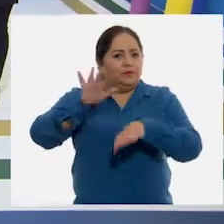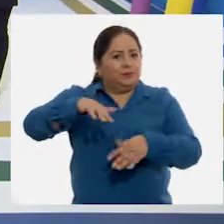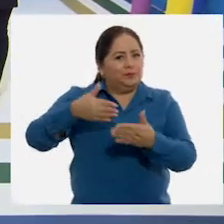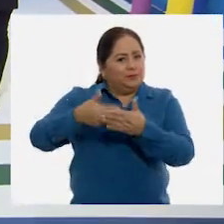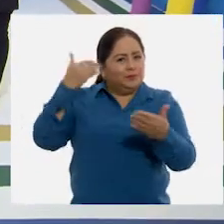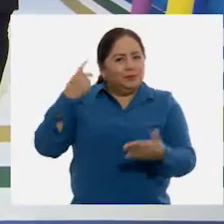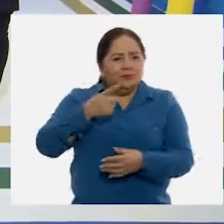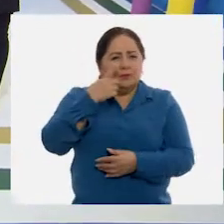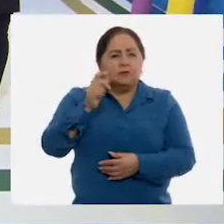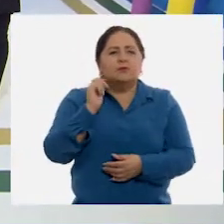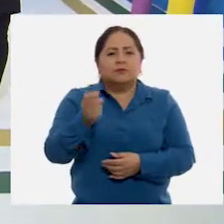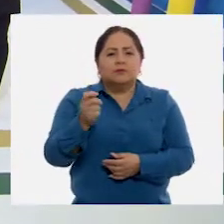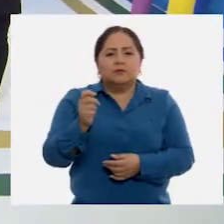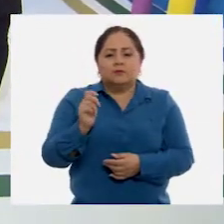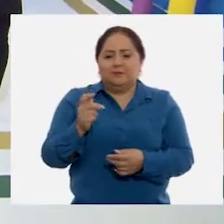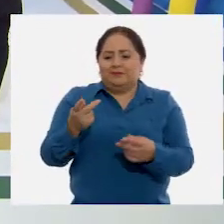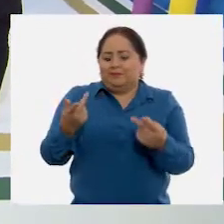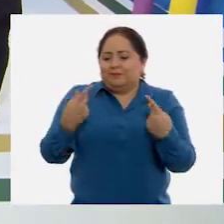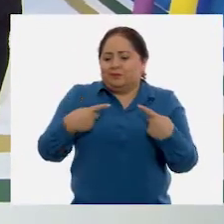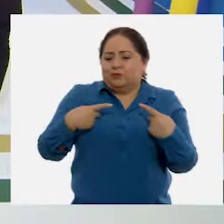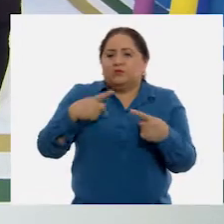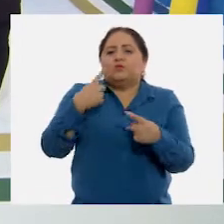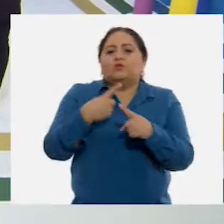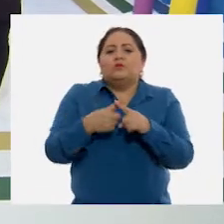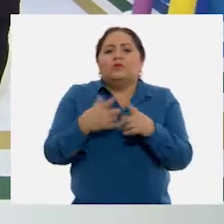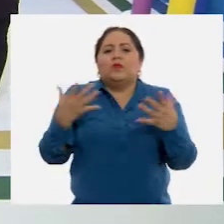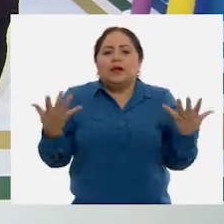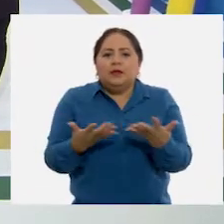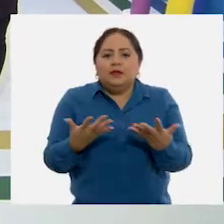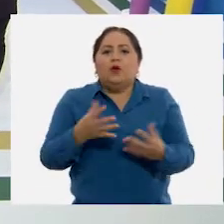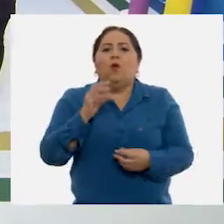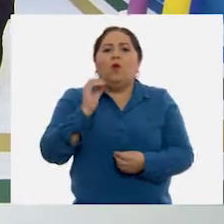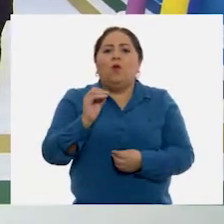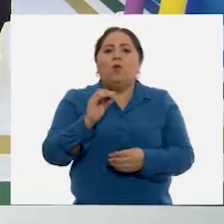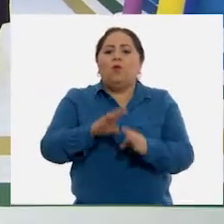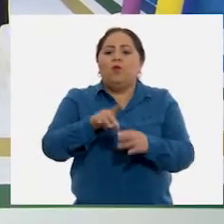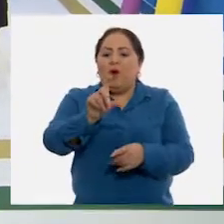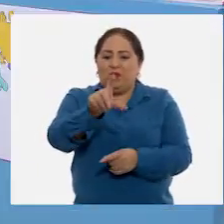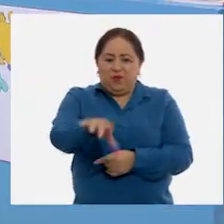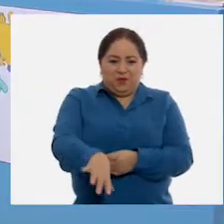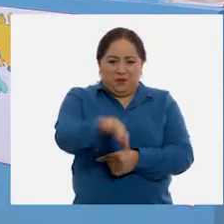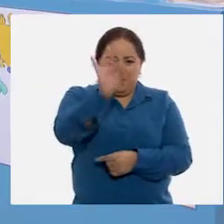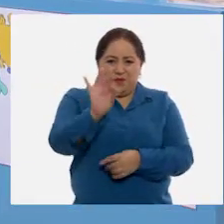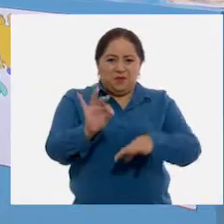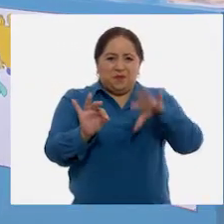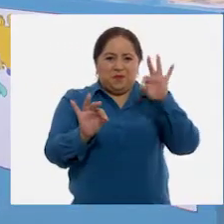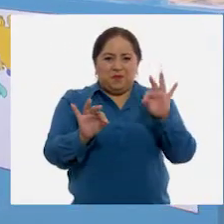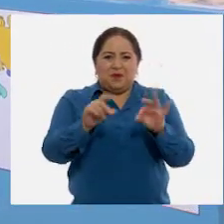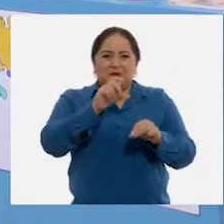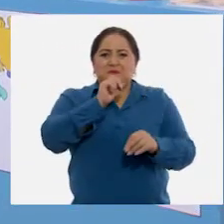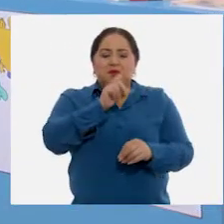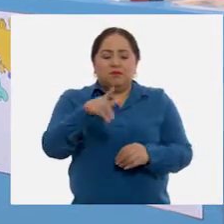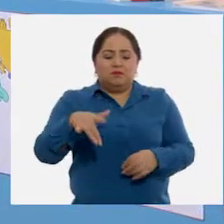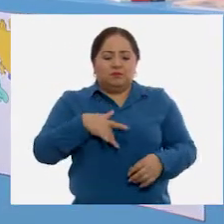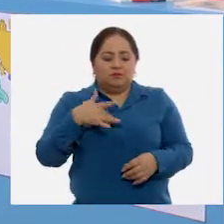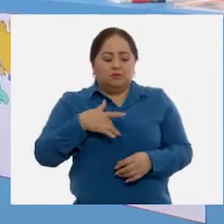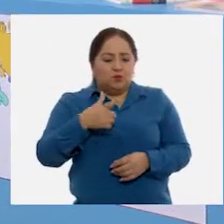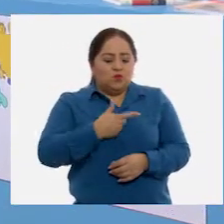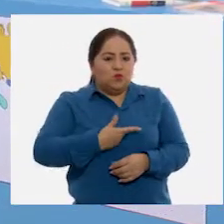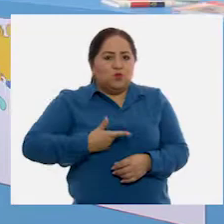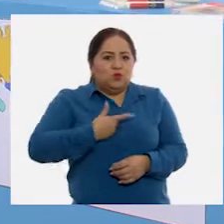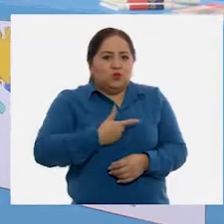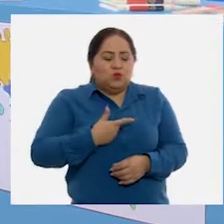lo dijimos, con el personaje, hecho, proceso o periodo que seleccionamos a partir de los propios gustos e